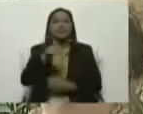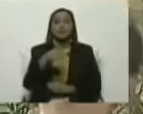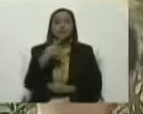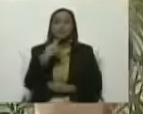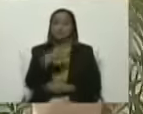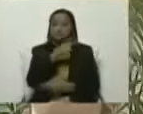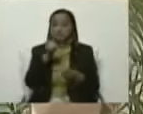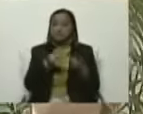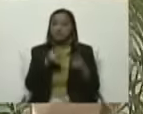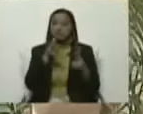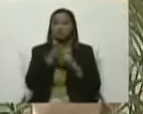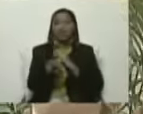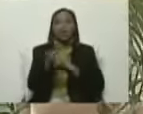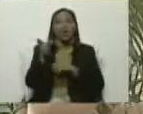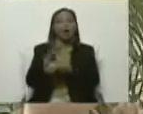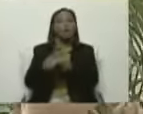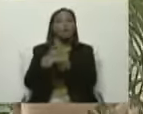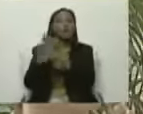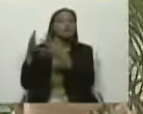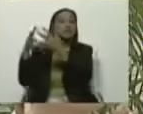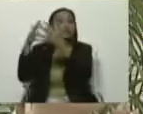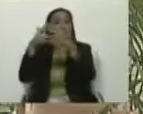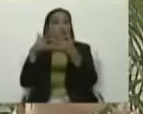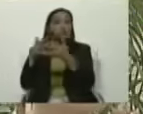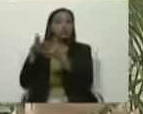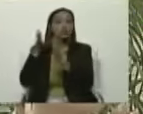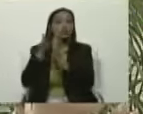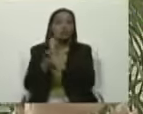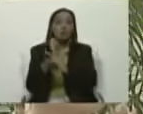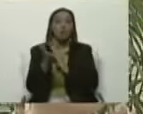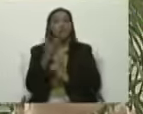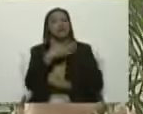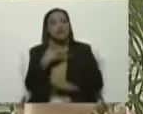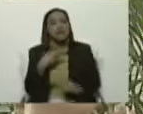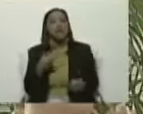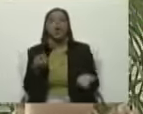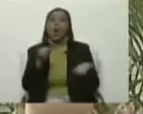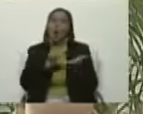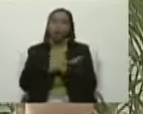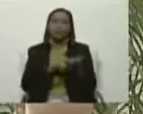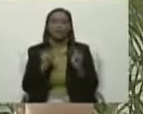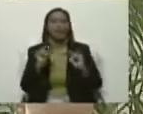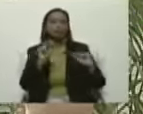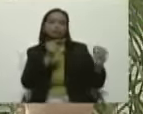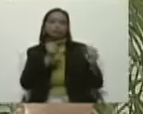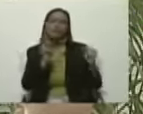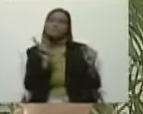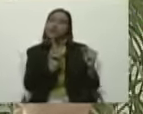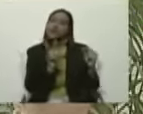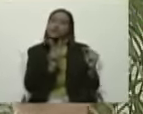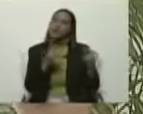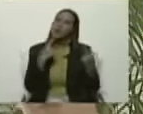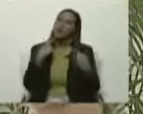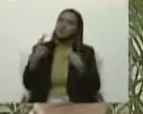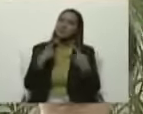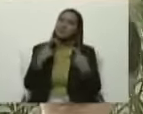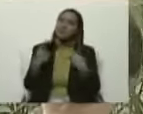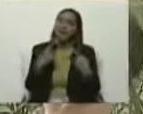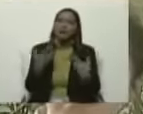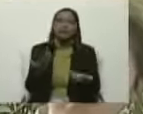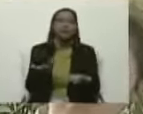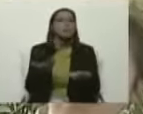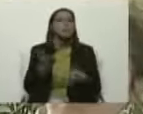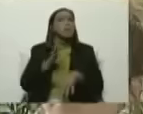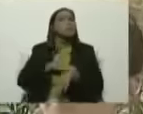estadounidense trató de buscar al gobierno venezolano para retomar el diálogo. ¿A qué cree usted que se deba esa insistencia, teniendo en cuenta que